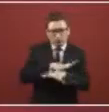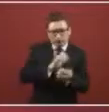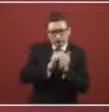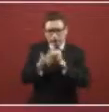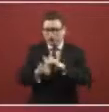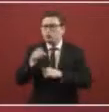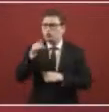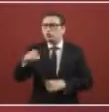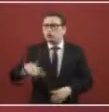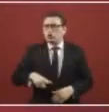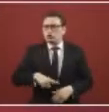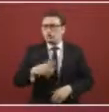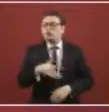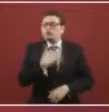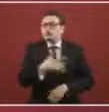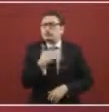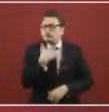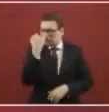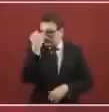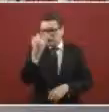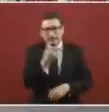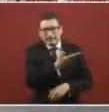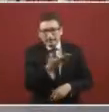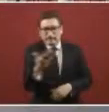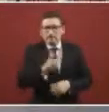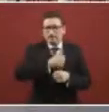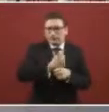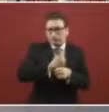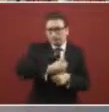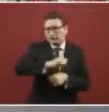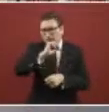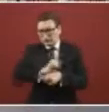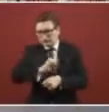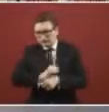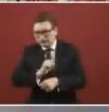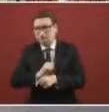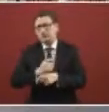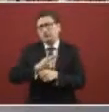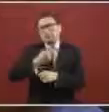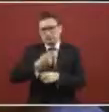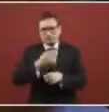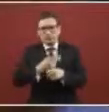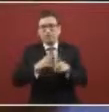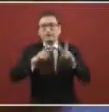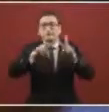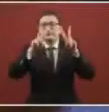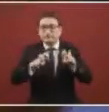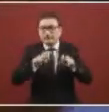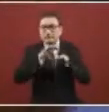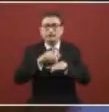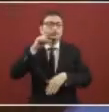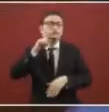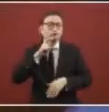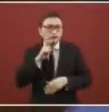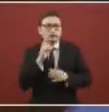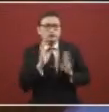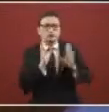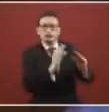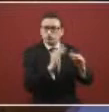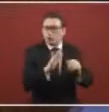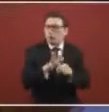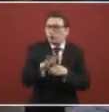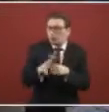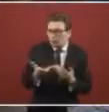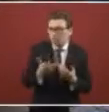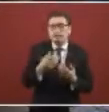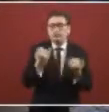darse a los chicos de primaria de secundaria de nivel bachillerato sobre educación sexual es una